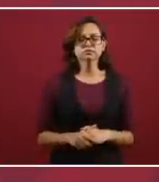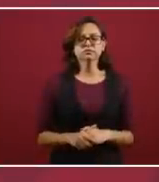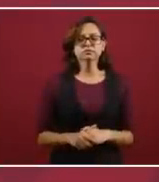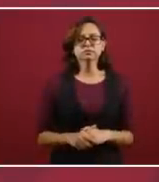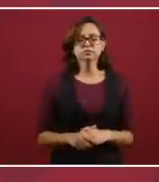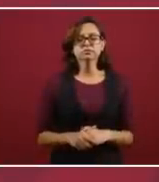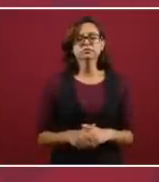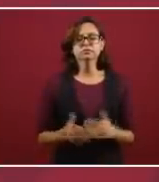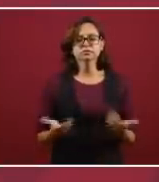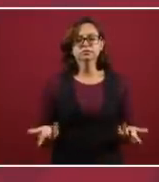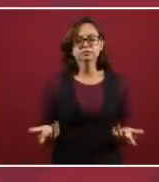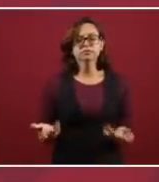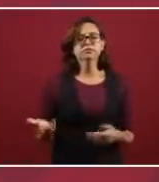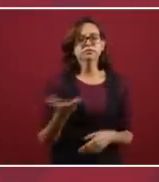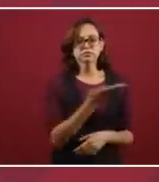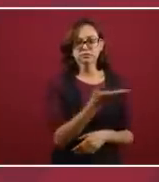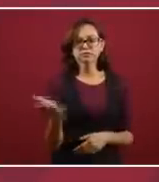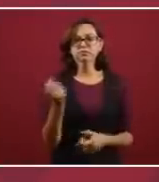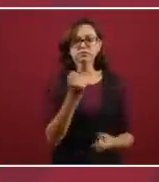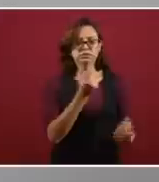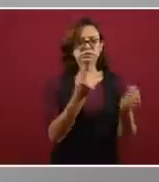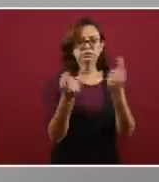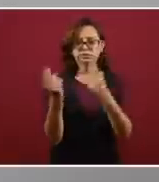aunque ya algunos de ustedes lo tienen,